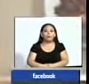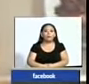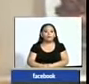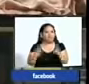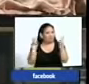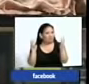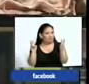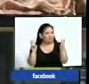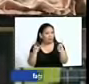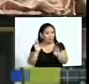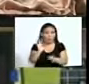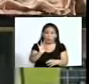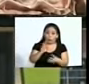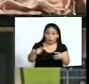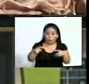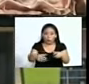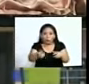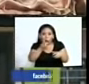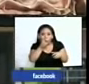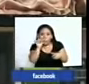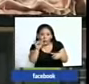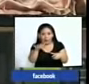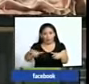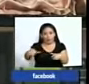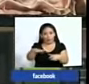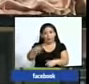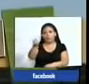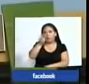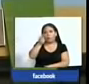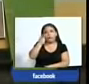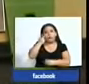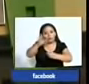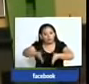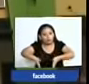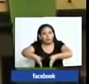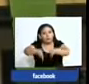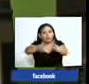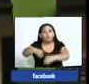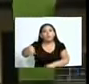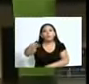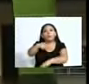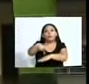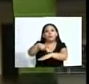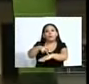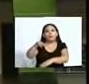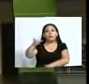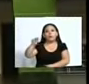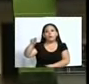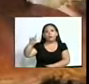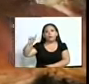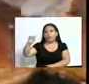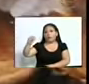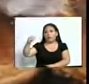Hablamos de una especialidad que caracteriza a este restaurante, ubicado en la Plaza Integración de